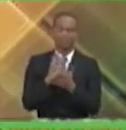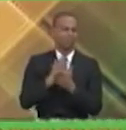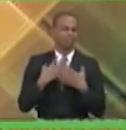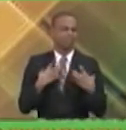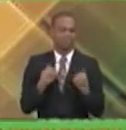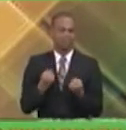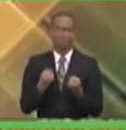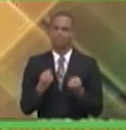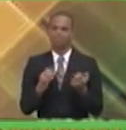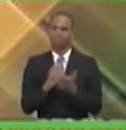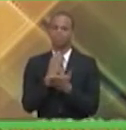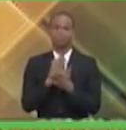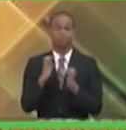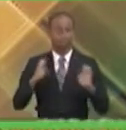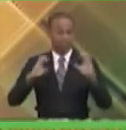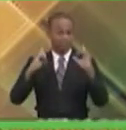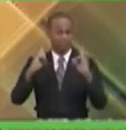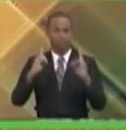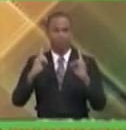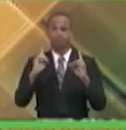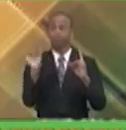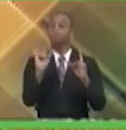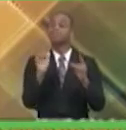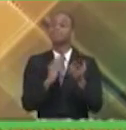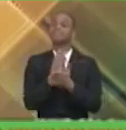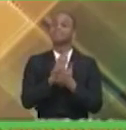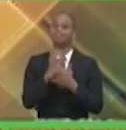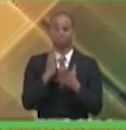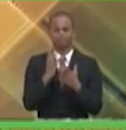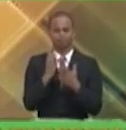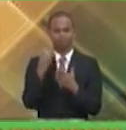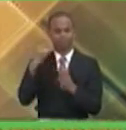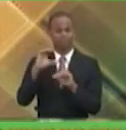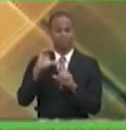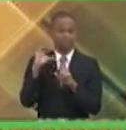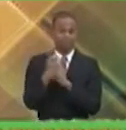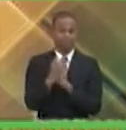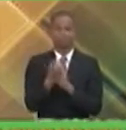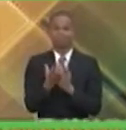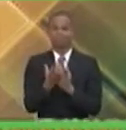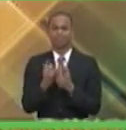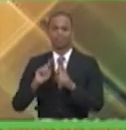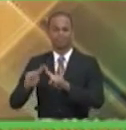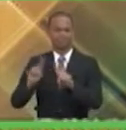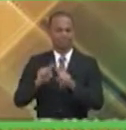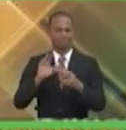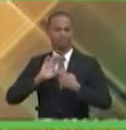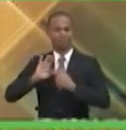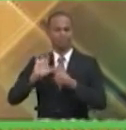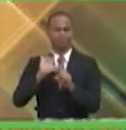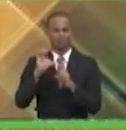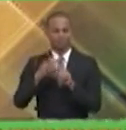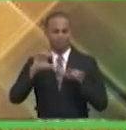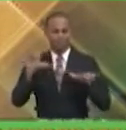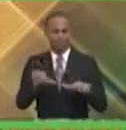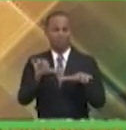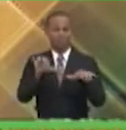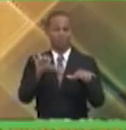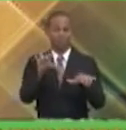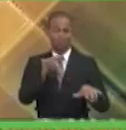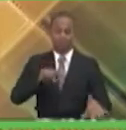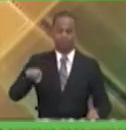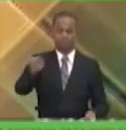salud, derecho a la educación, pero también tienen derecho a la cultura, a las diferentes manifestaciones culturales, que